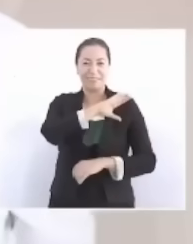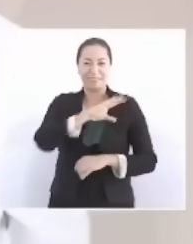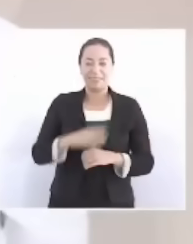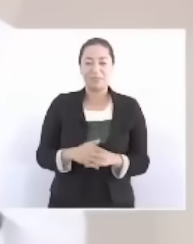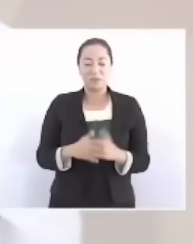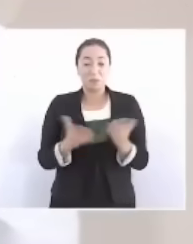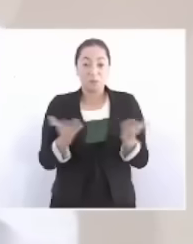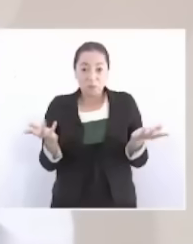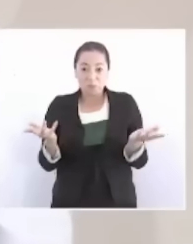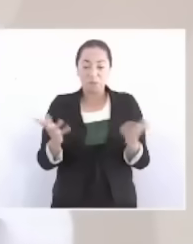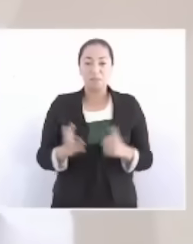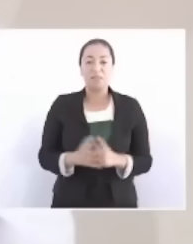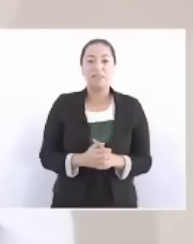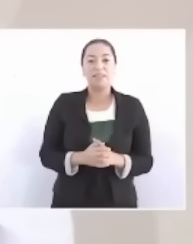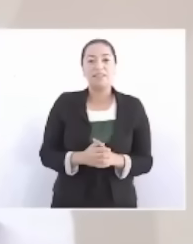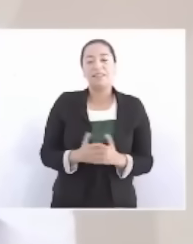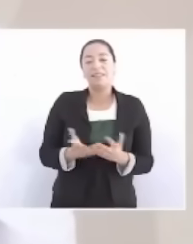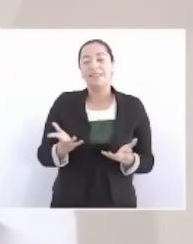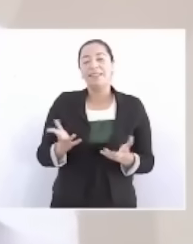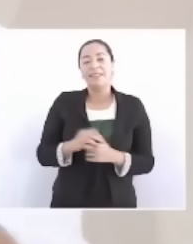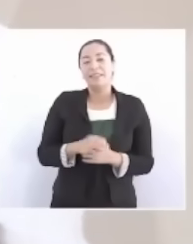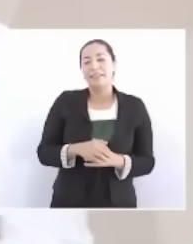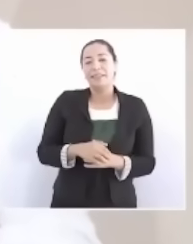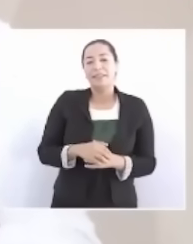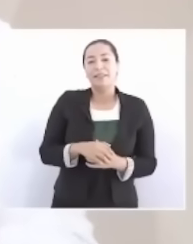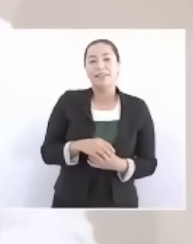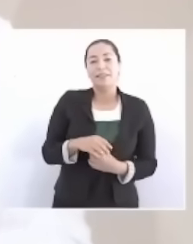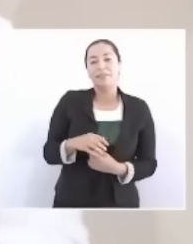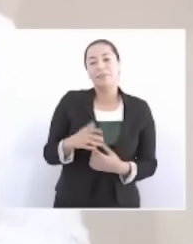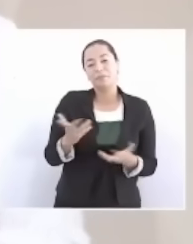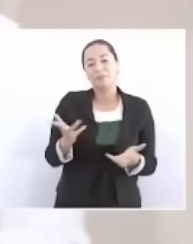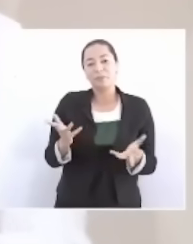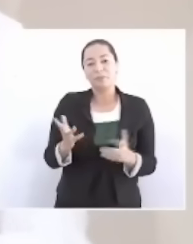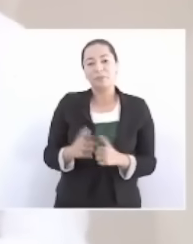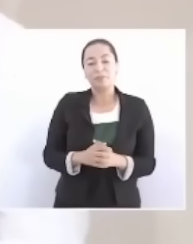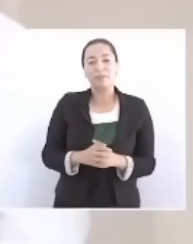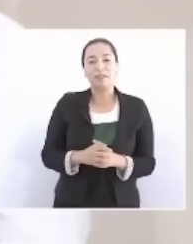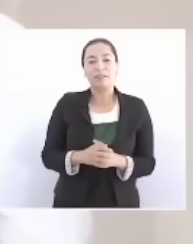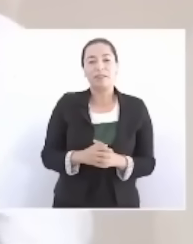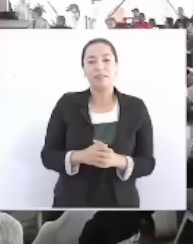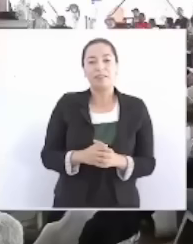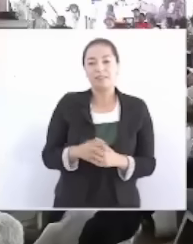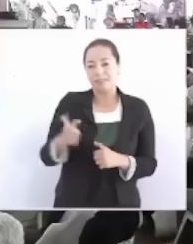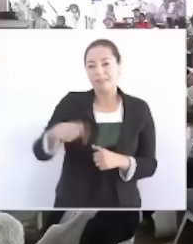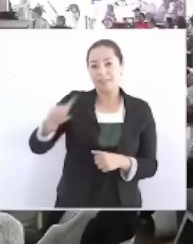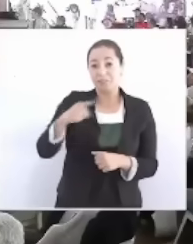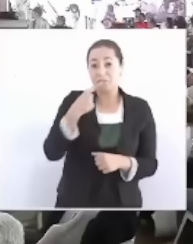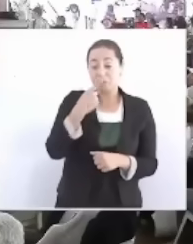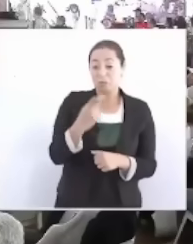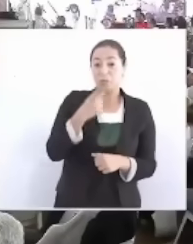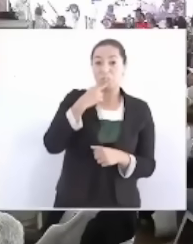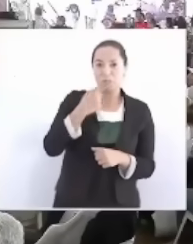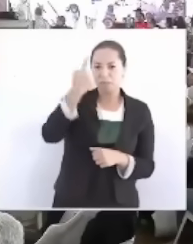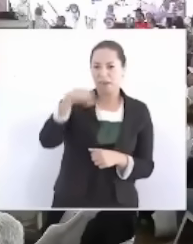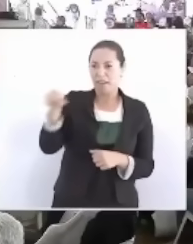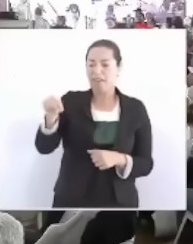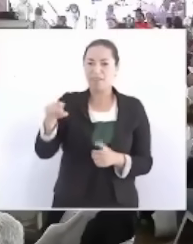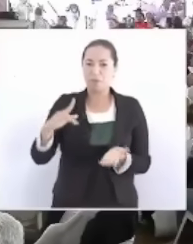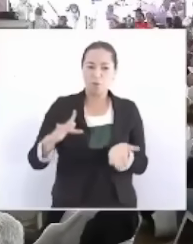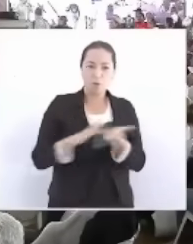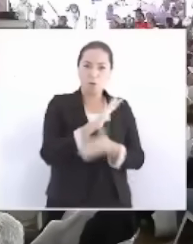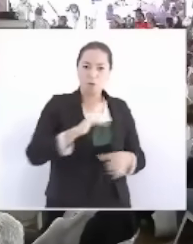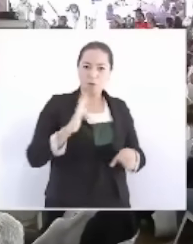sea este sí algoritmo este que se utilizó para eso es